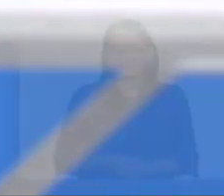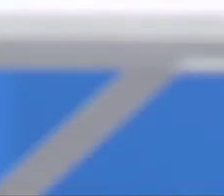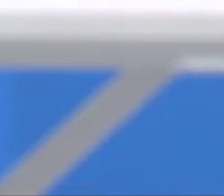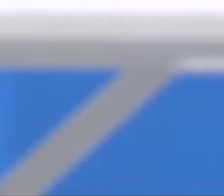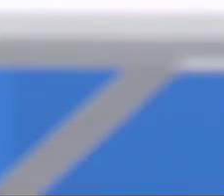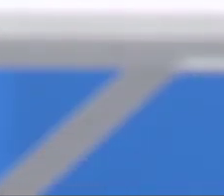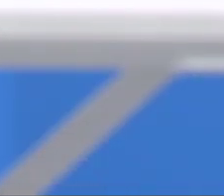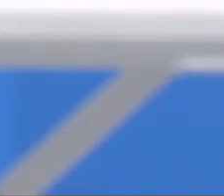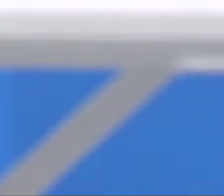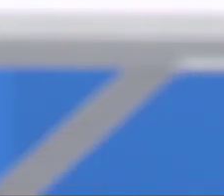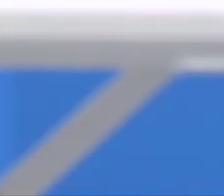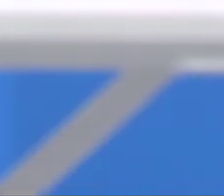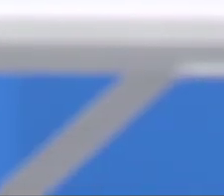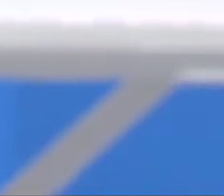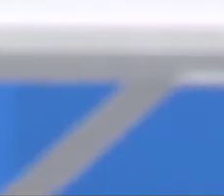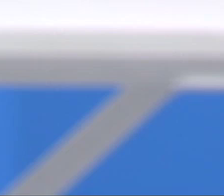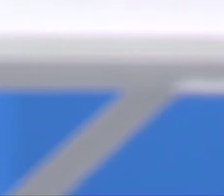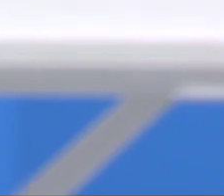Y ahora sí.